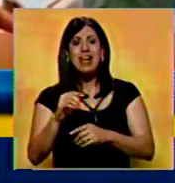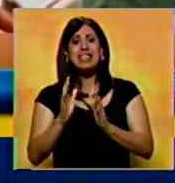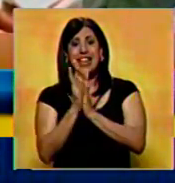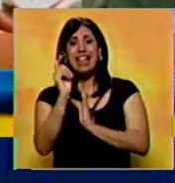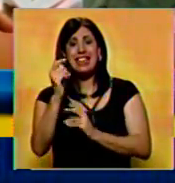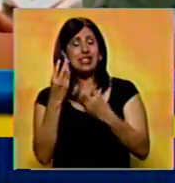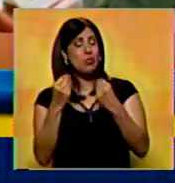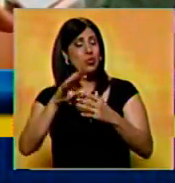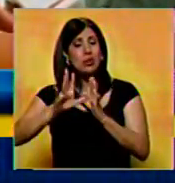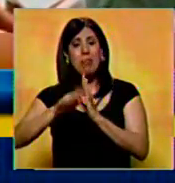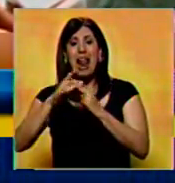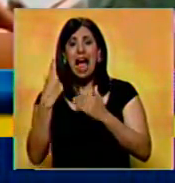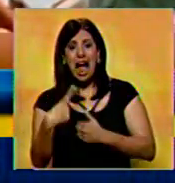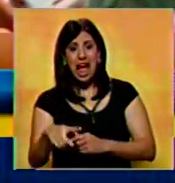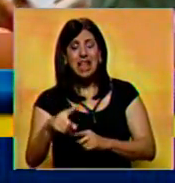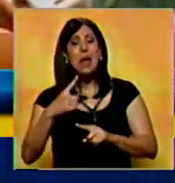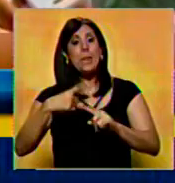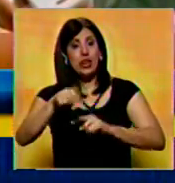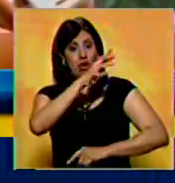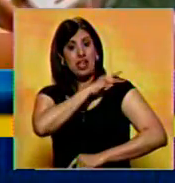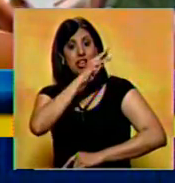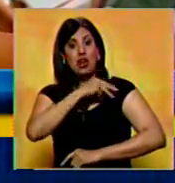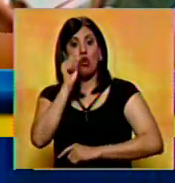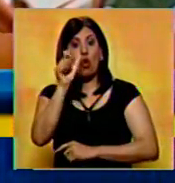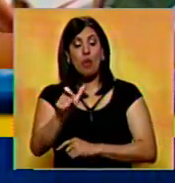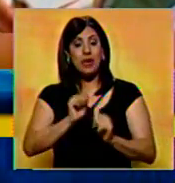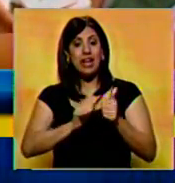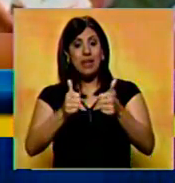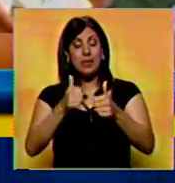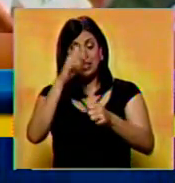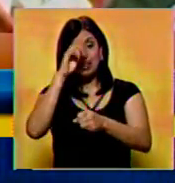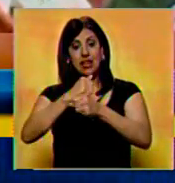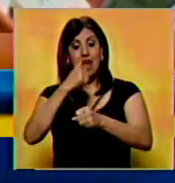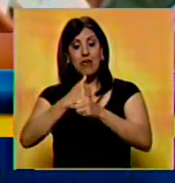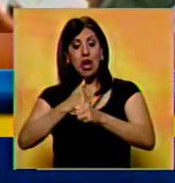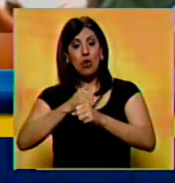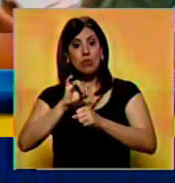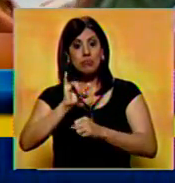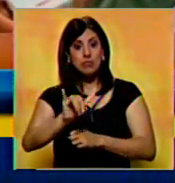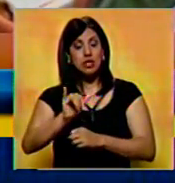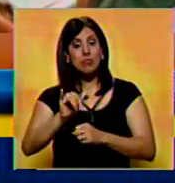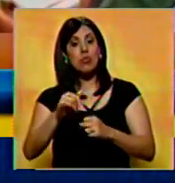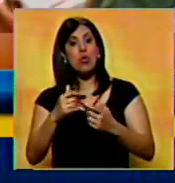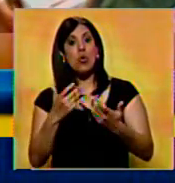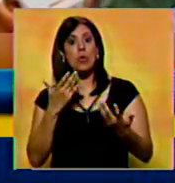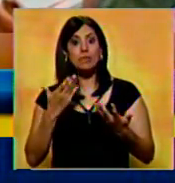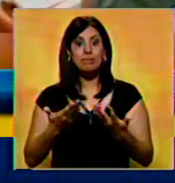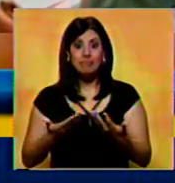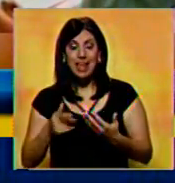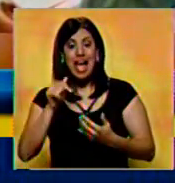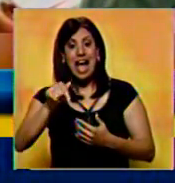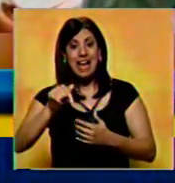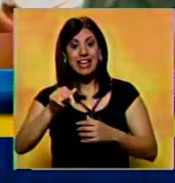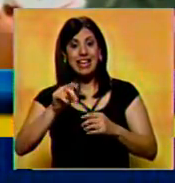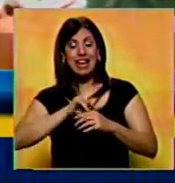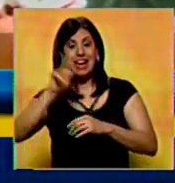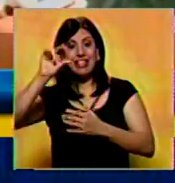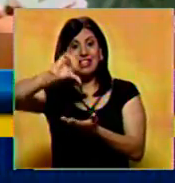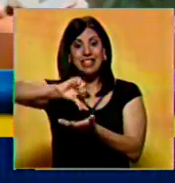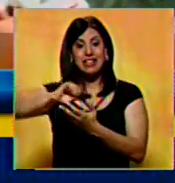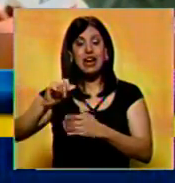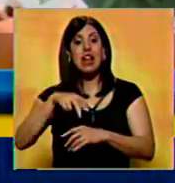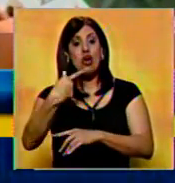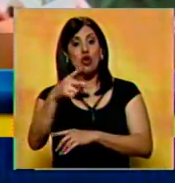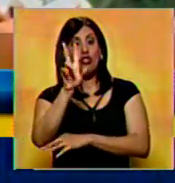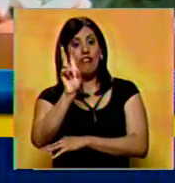Tuy, y donde el general Izquierdo Torres va a comandar las operaciones desde la SODI, desde aquí de la Red Central. Que para el